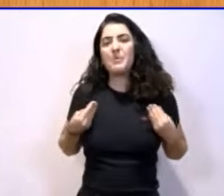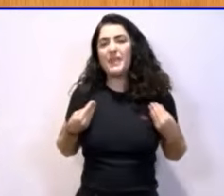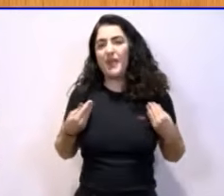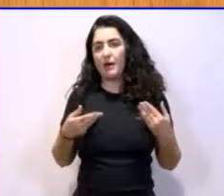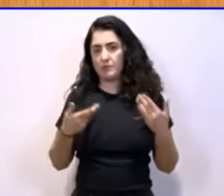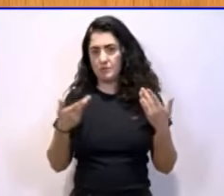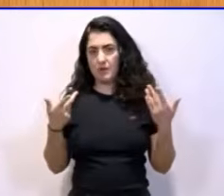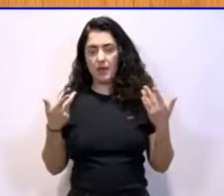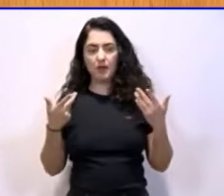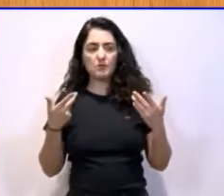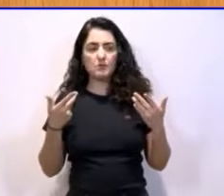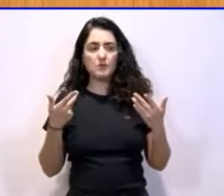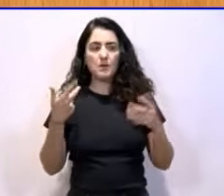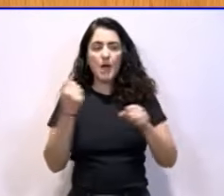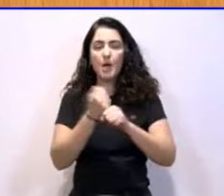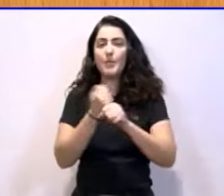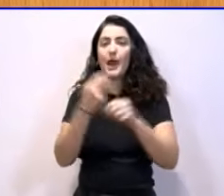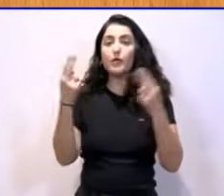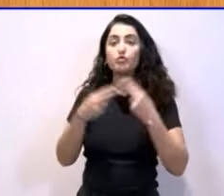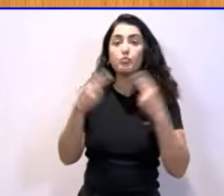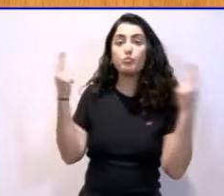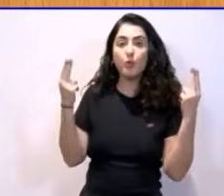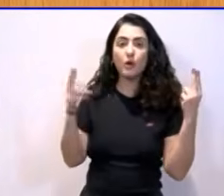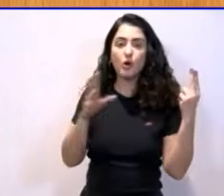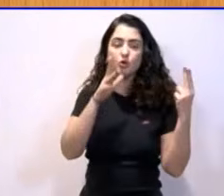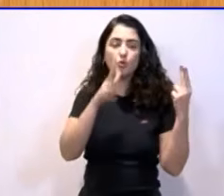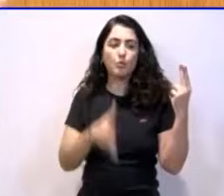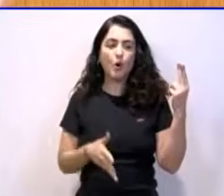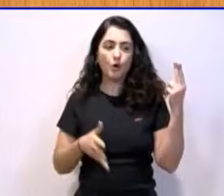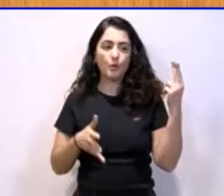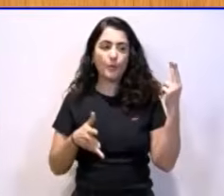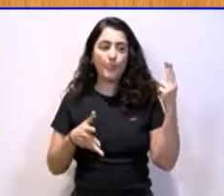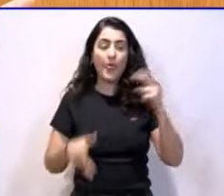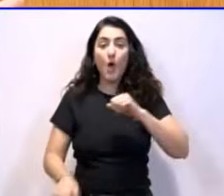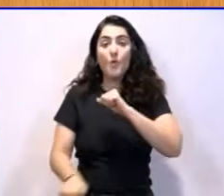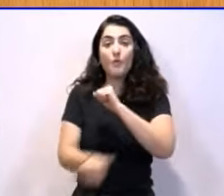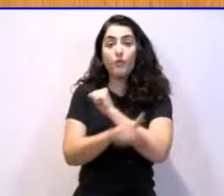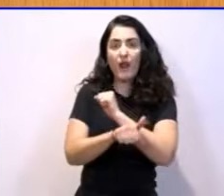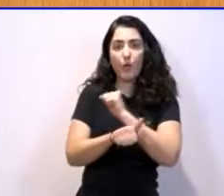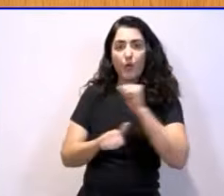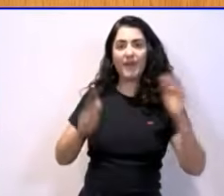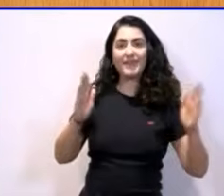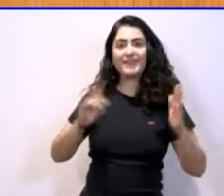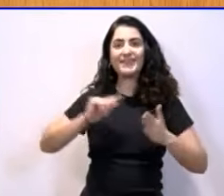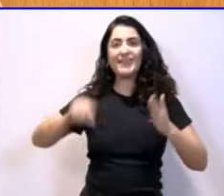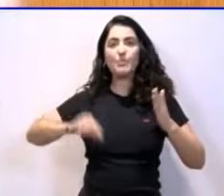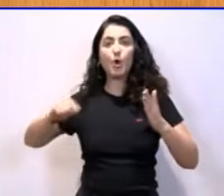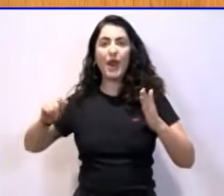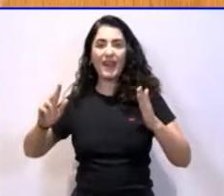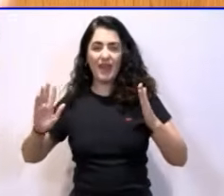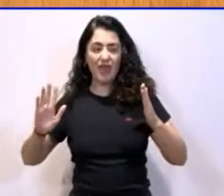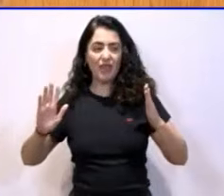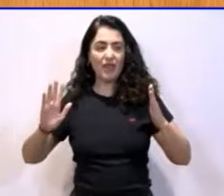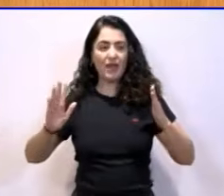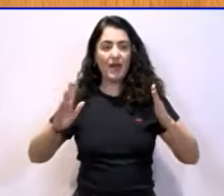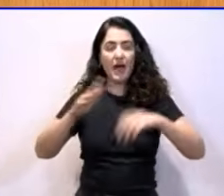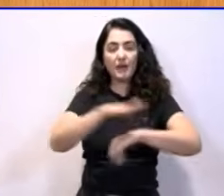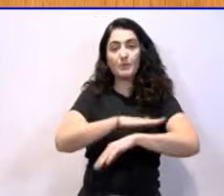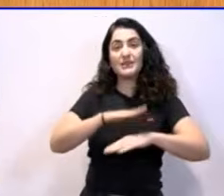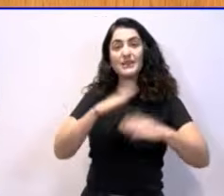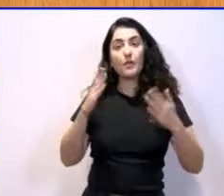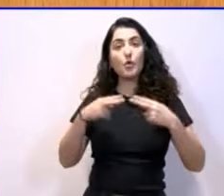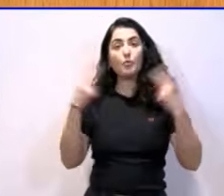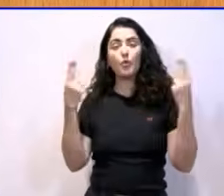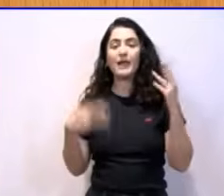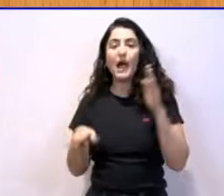empleados públicos, los menos, afortunadamente, porque en la medida en que el fraude en la temporalidad de las administraciones públicas sigue vigente, pues